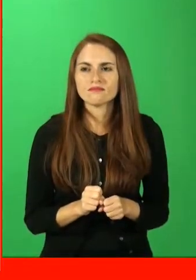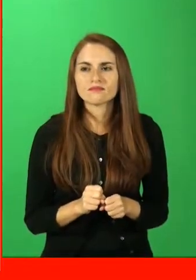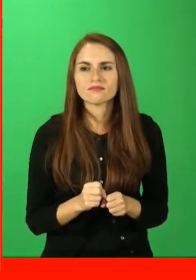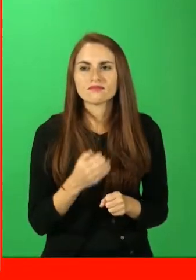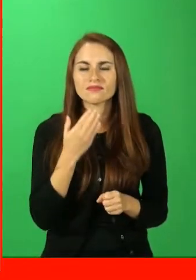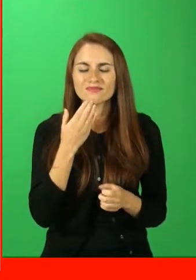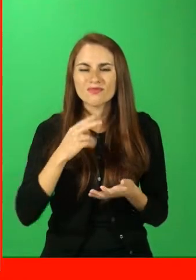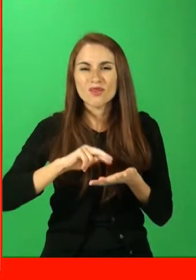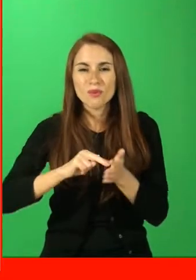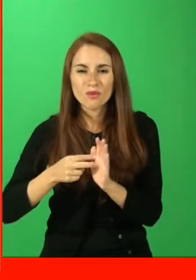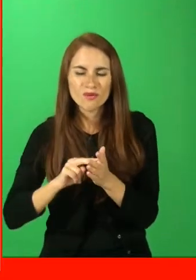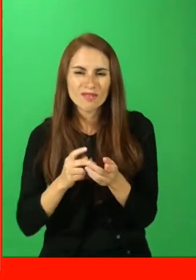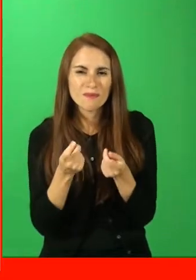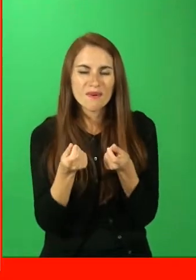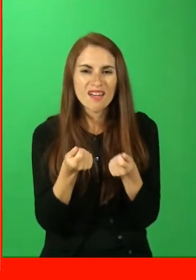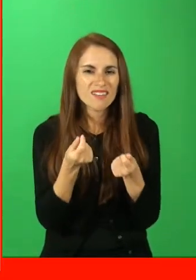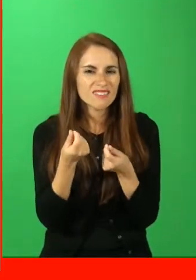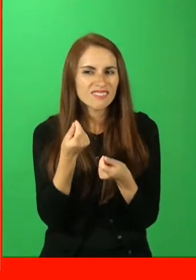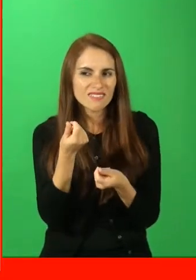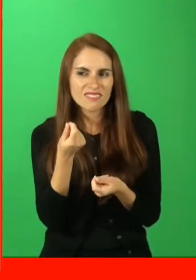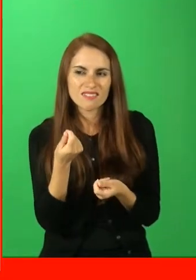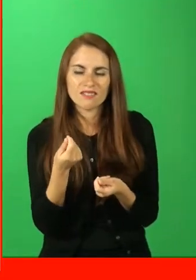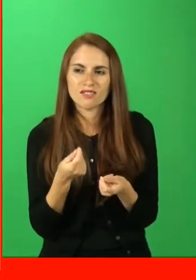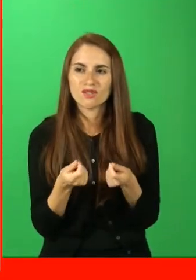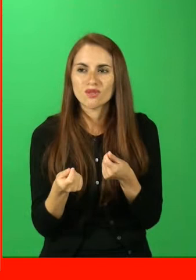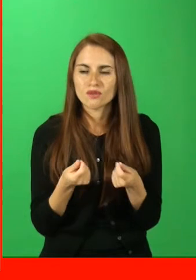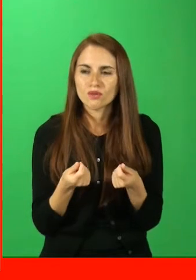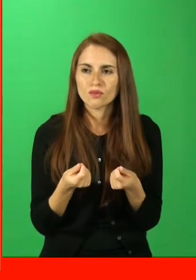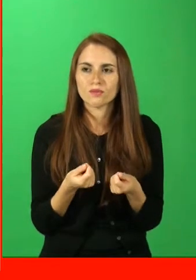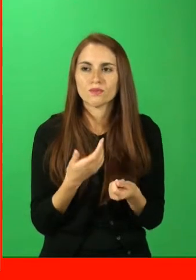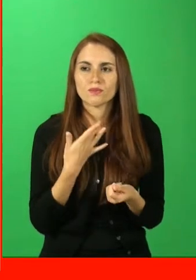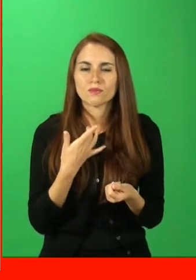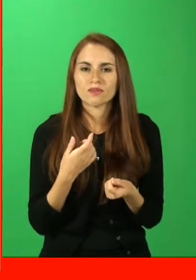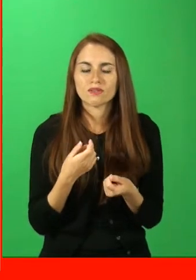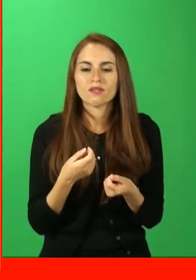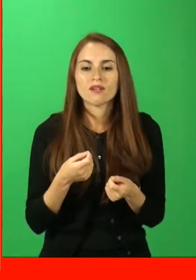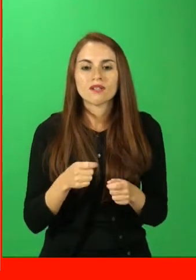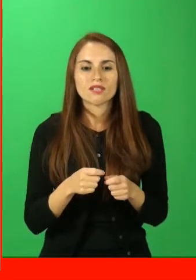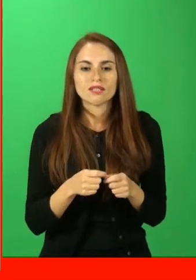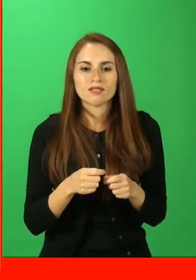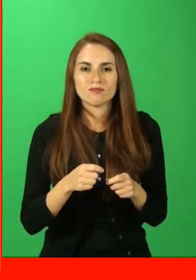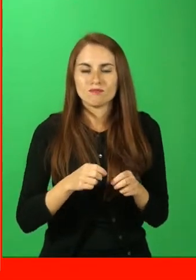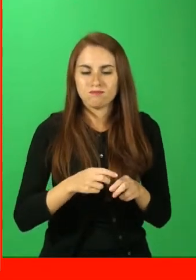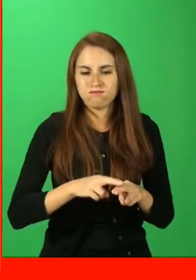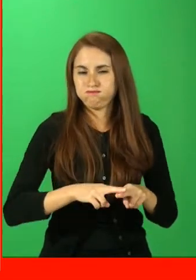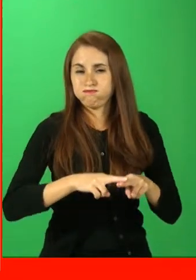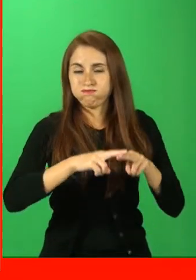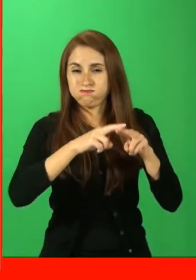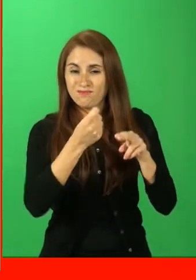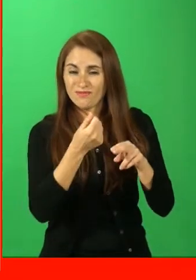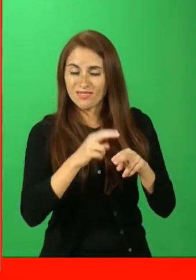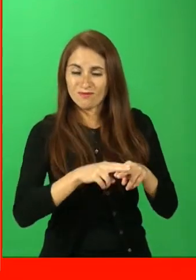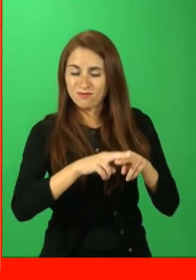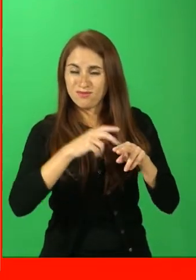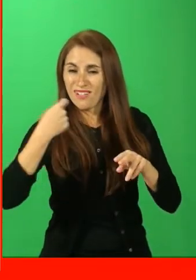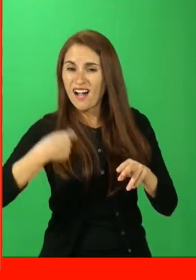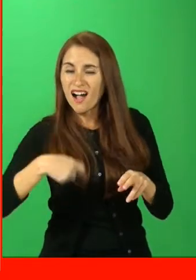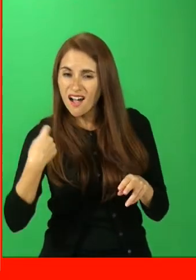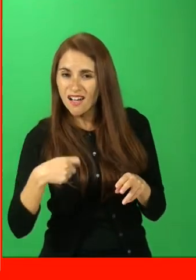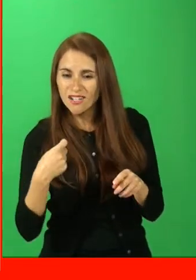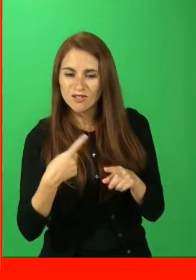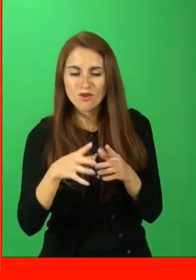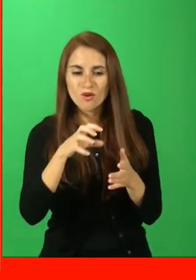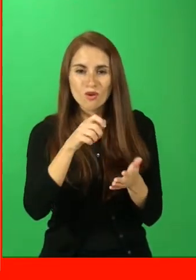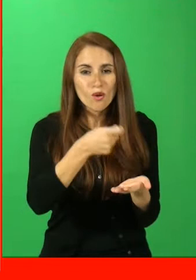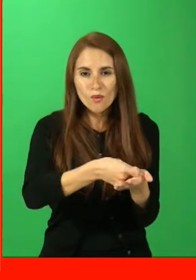hay problemas económicos que trae consigo la guerra, porque hay inflación, porque hay movilizaciones de sindicatos